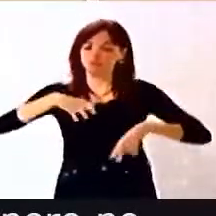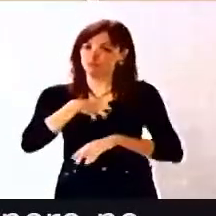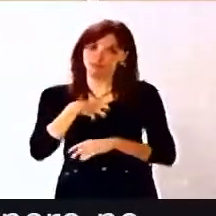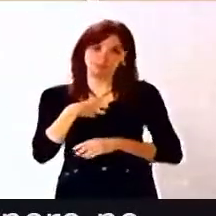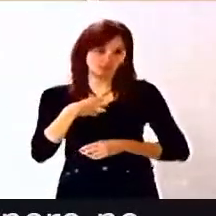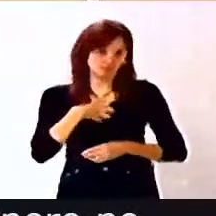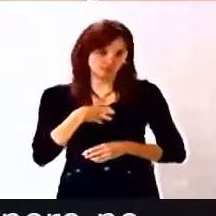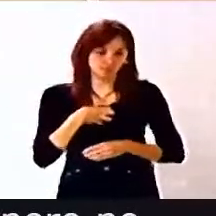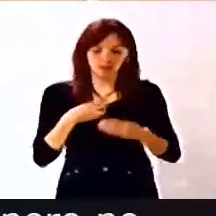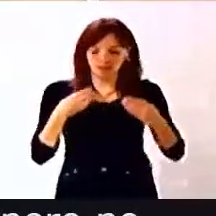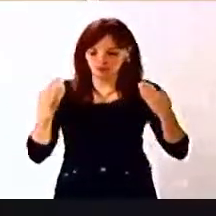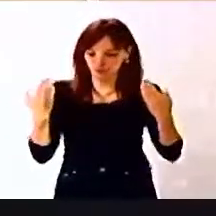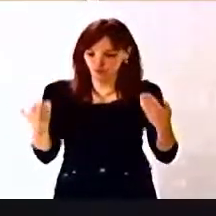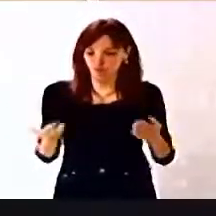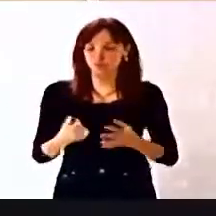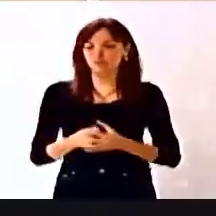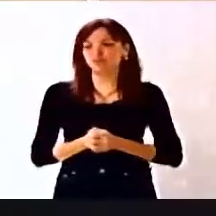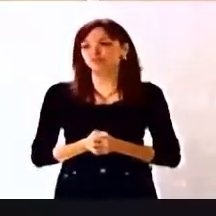Por lo tanto,